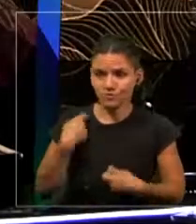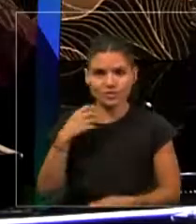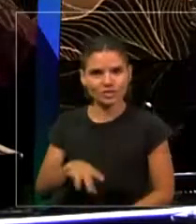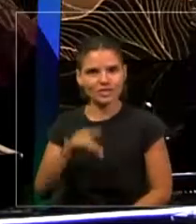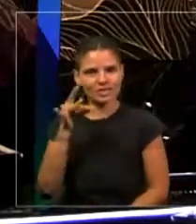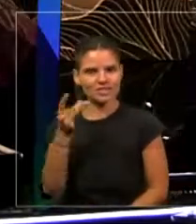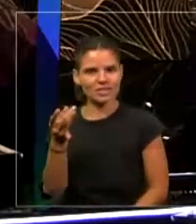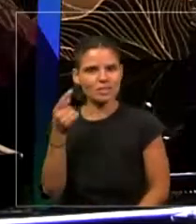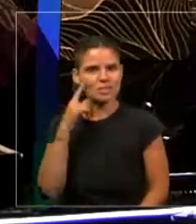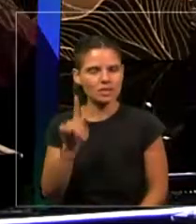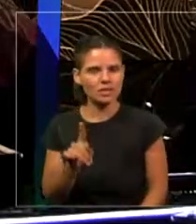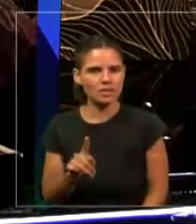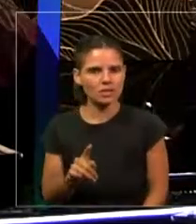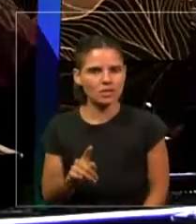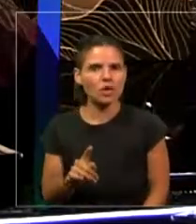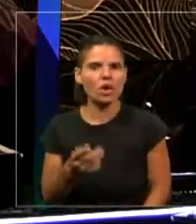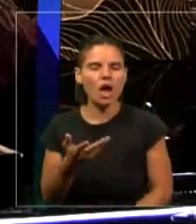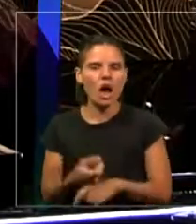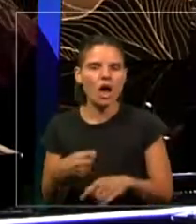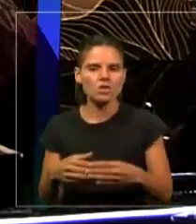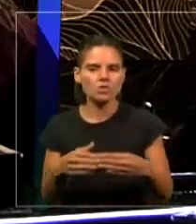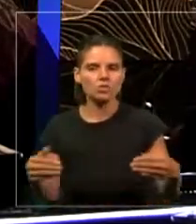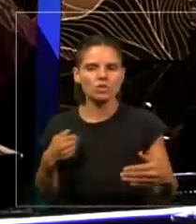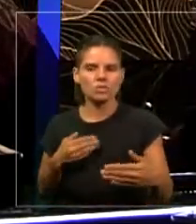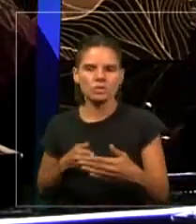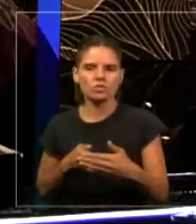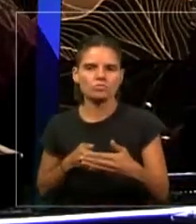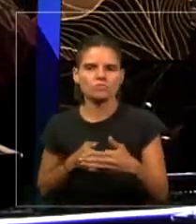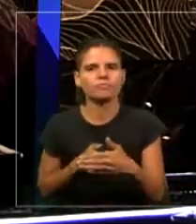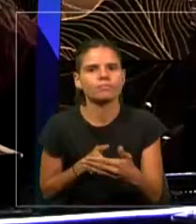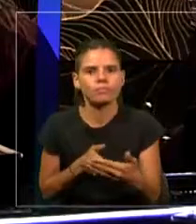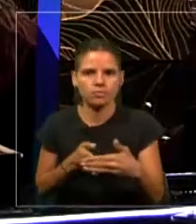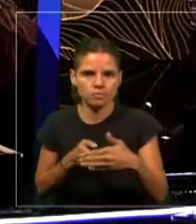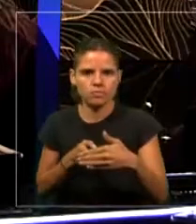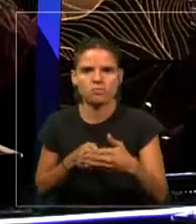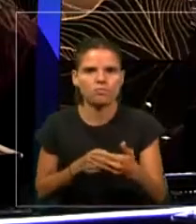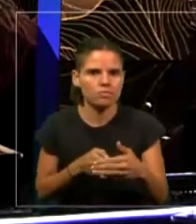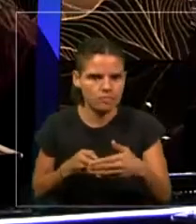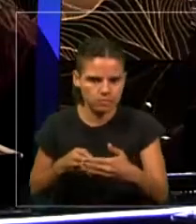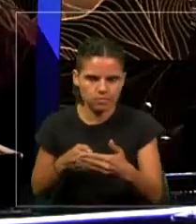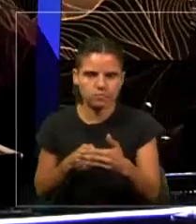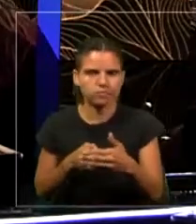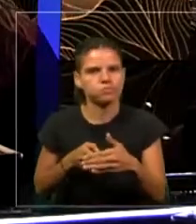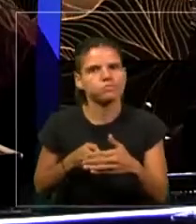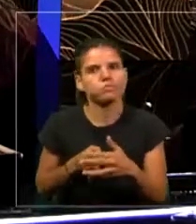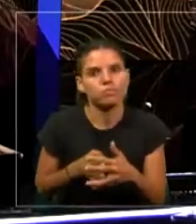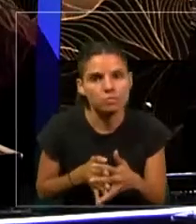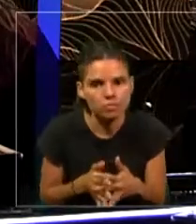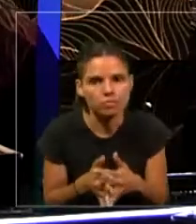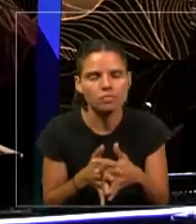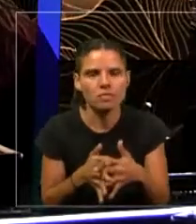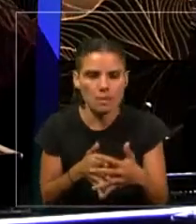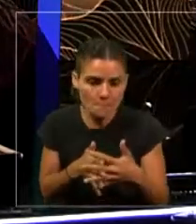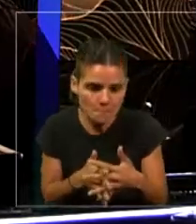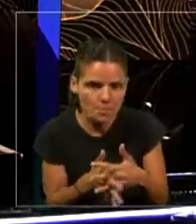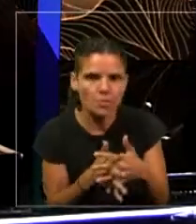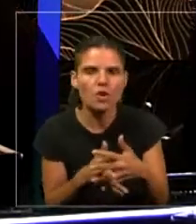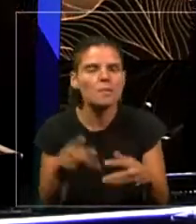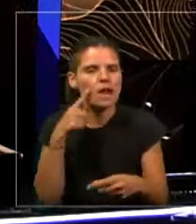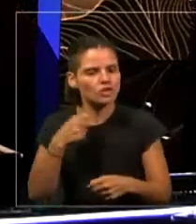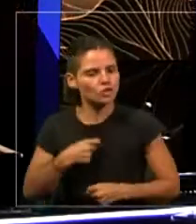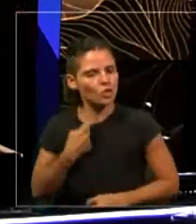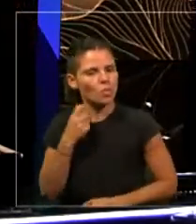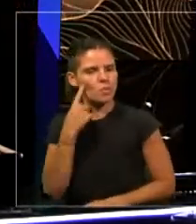estamos pasando un umbral donde la capacidad en expresar nuestra autonomía sobre